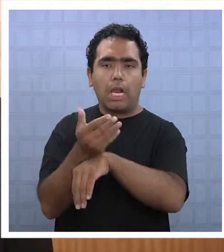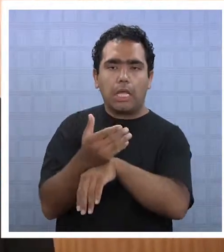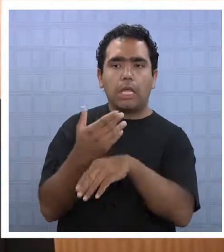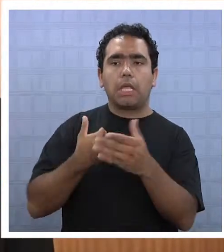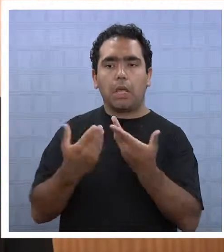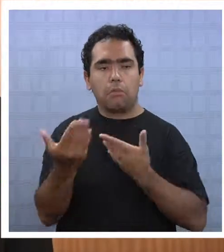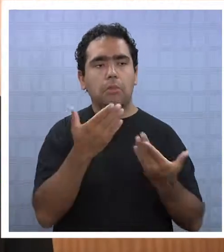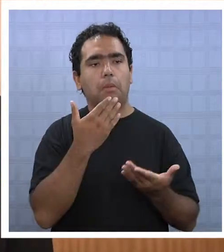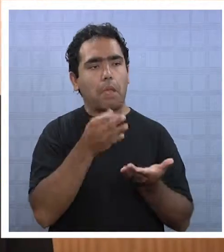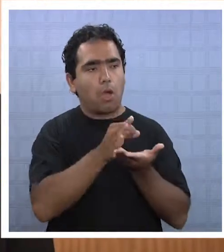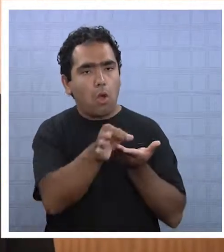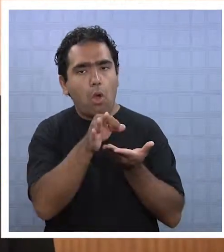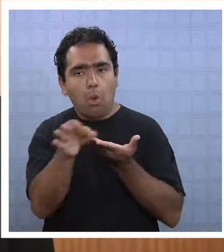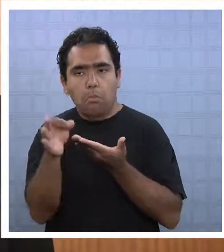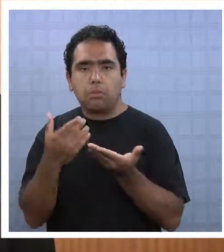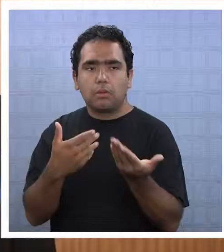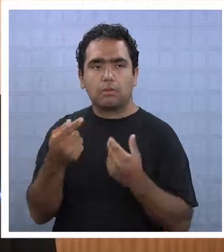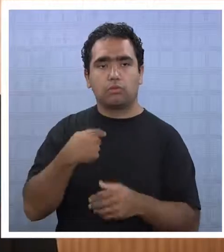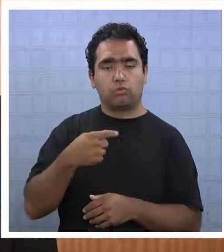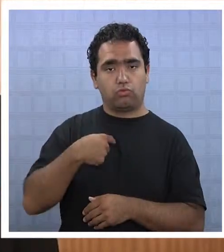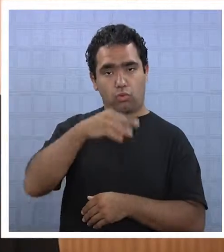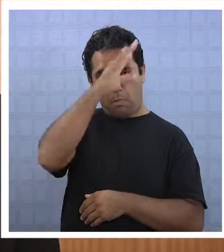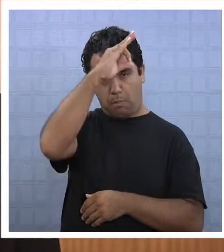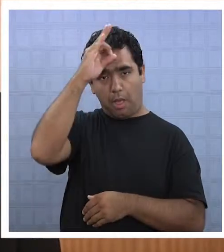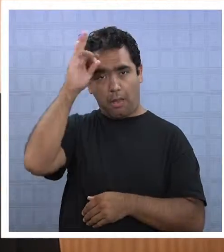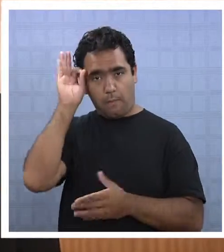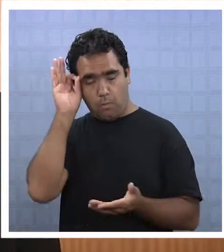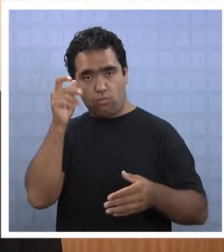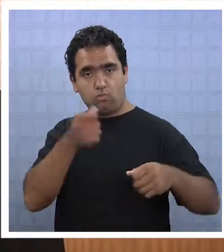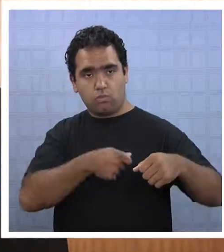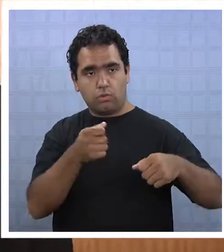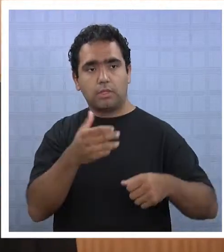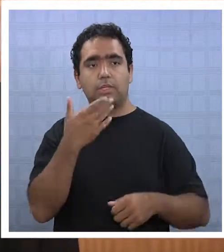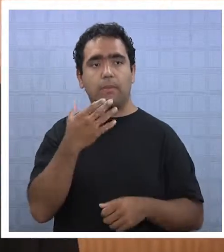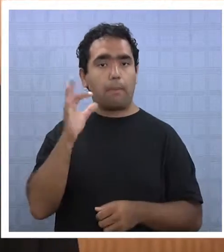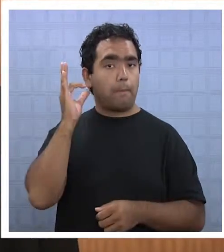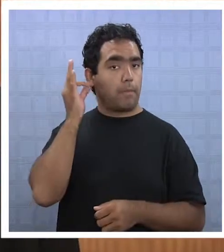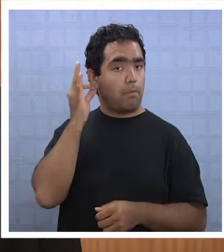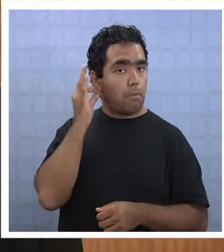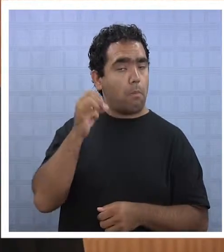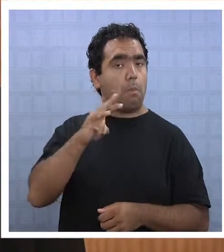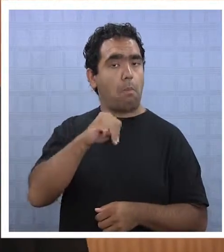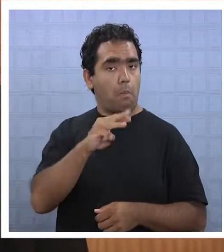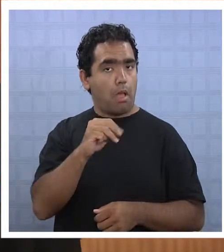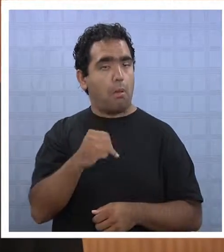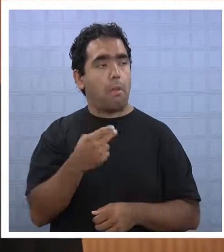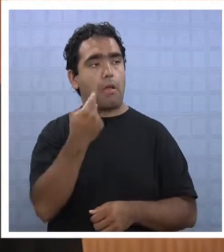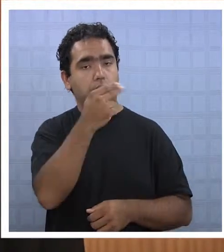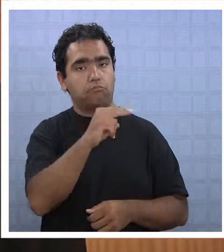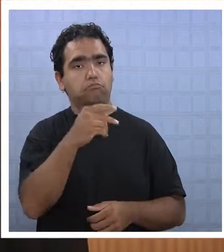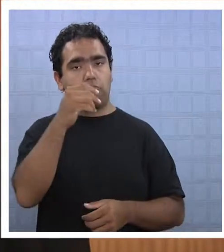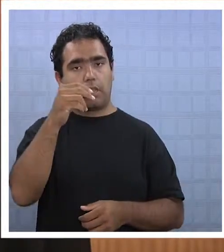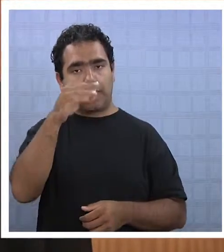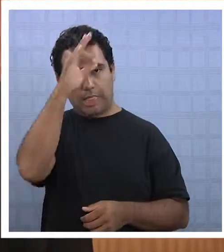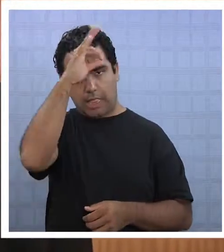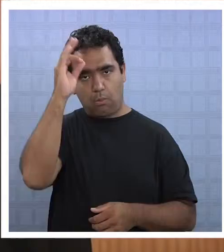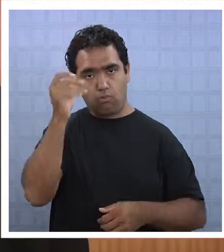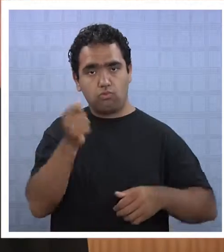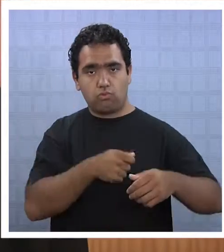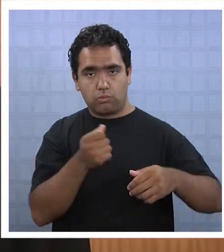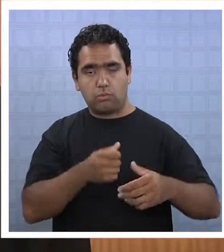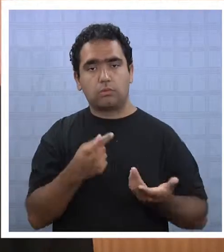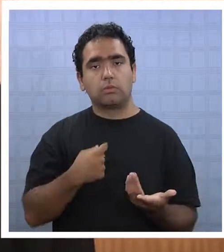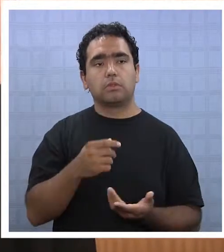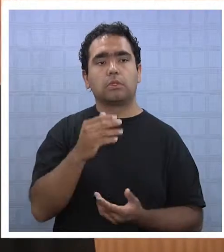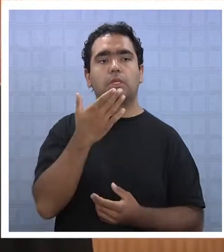con comunidades también, aparte de ser mapuche y ser hijo de una mujer mapuche de una comunidad indígena en Temuco, también tengo conocimiento